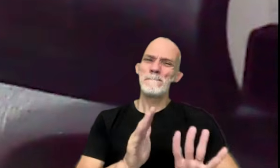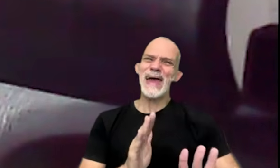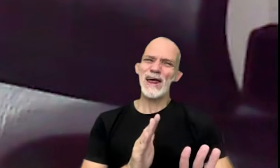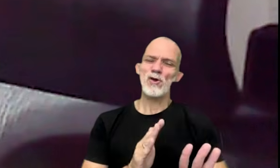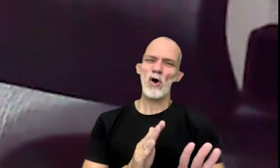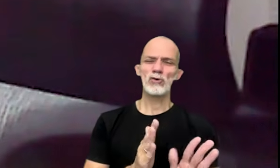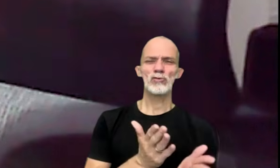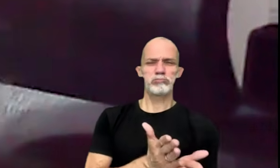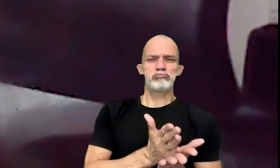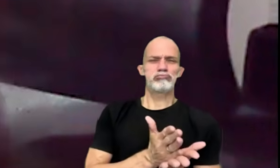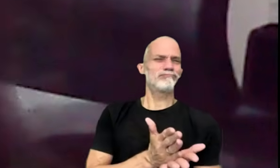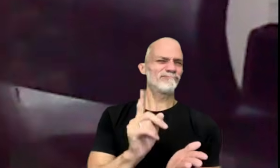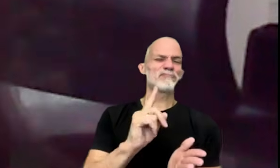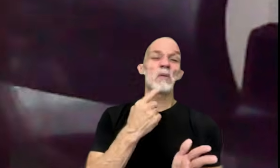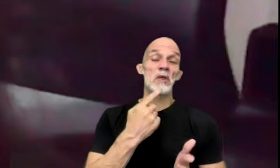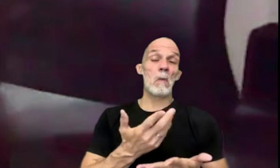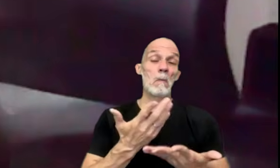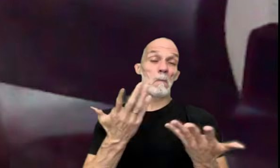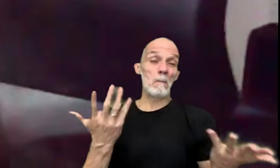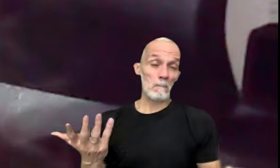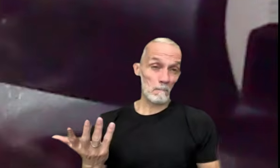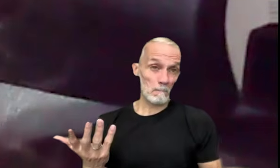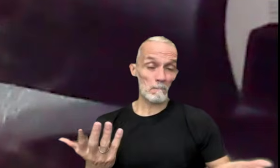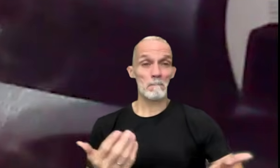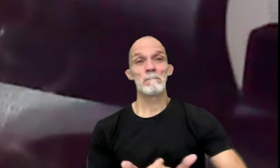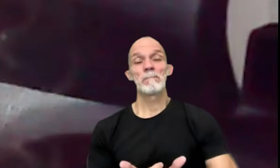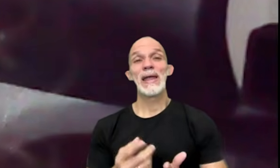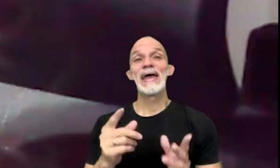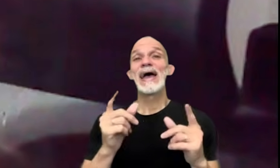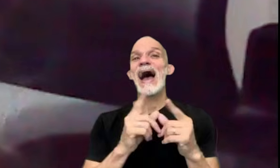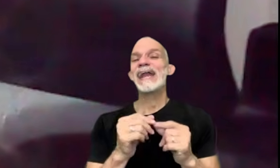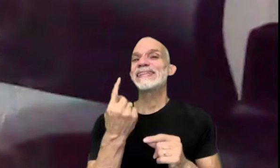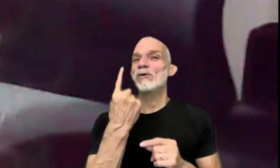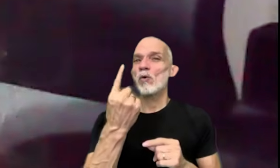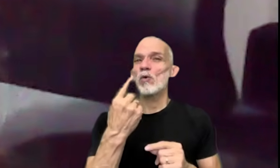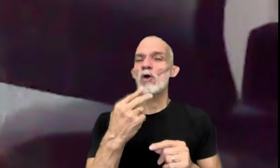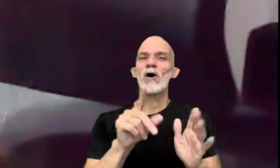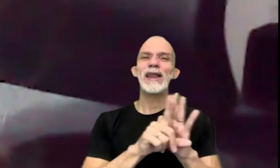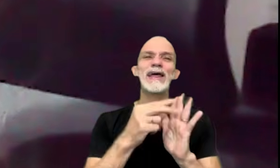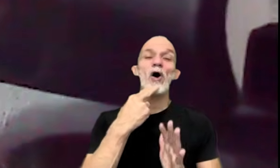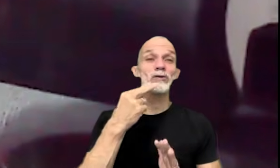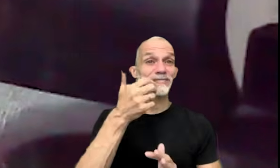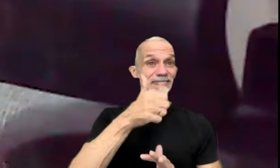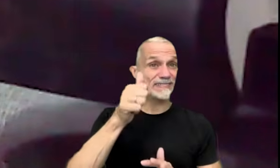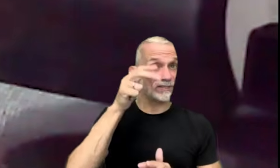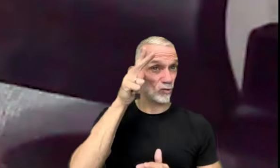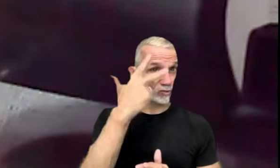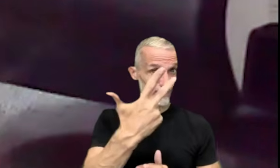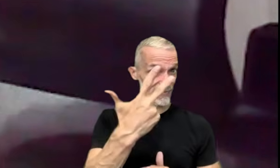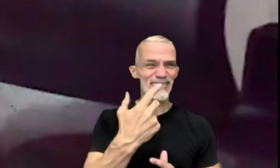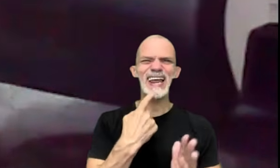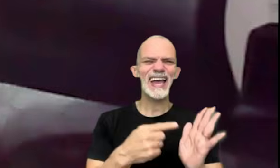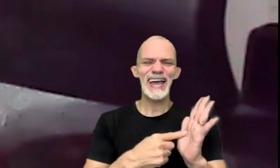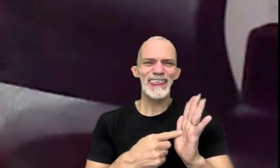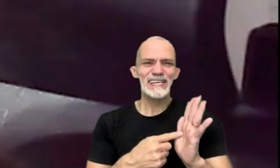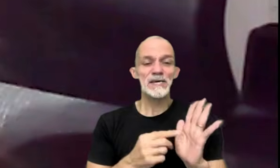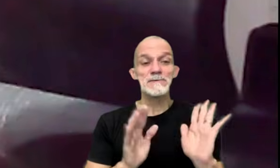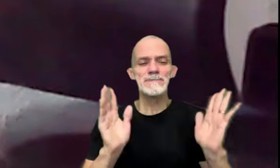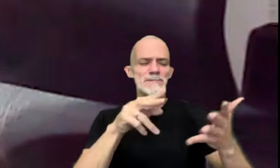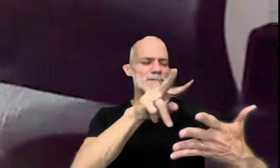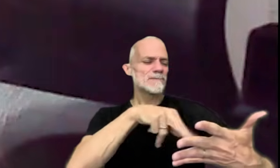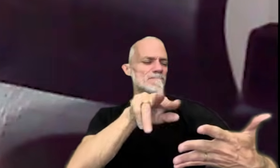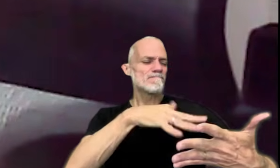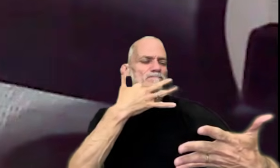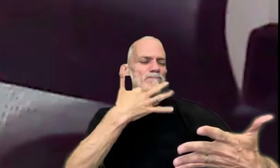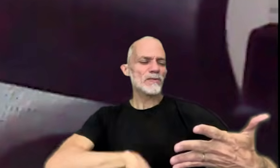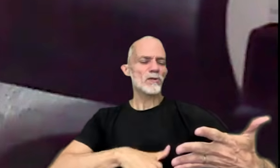menos fiscalista que nos dice, el artículo 1 de la 11683 me dice que la